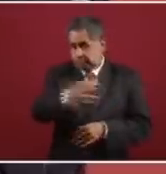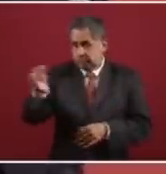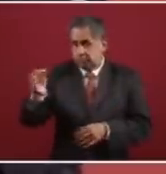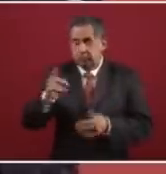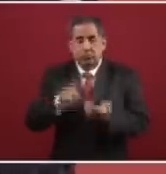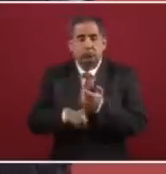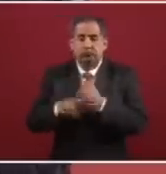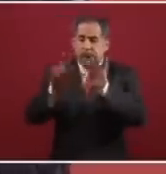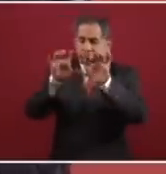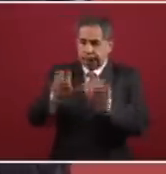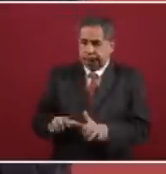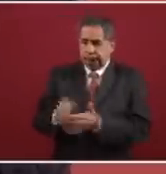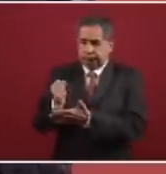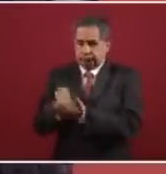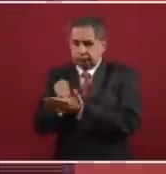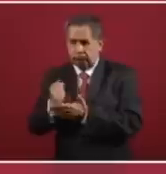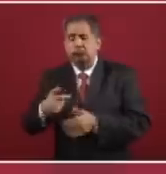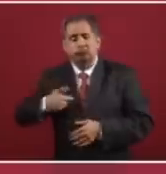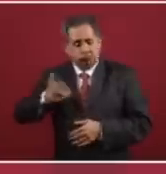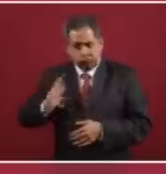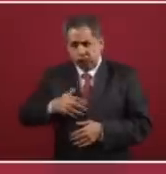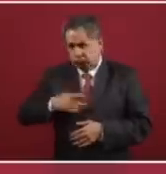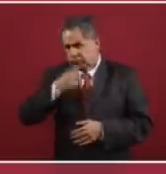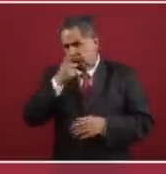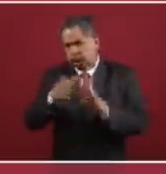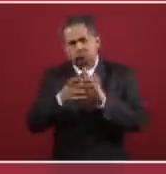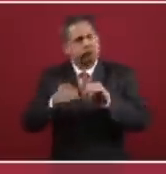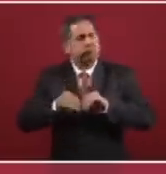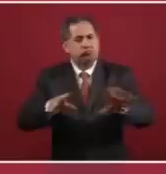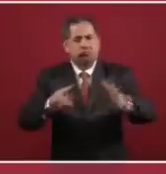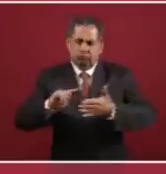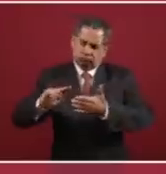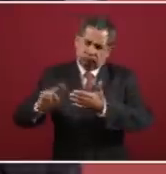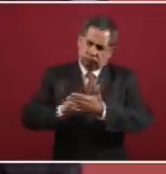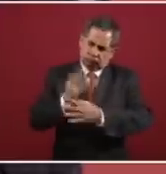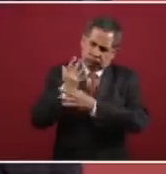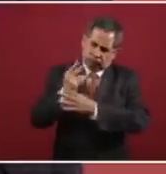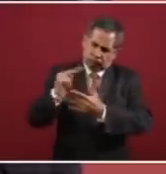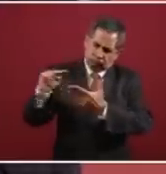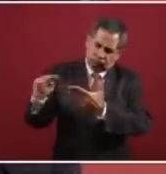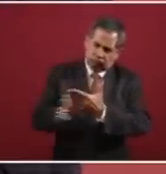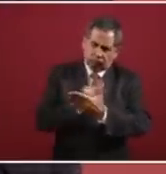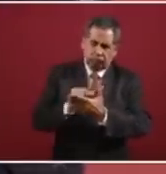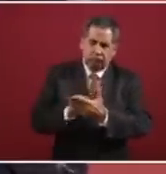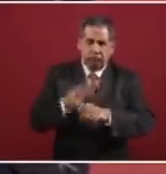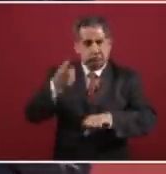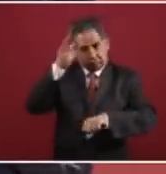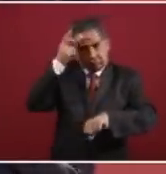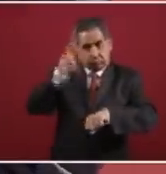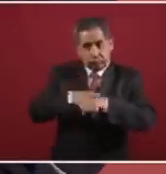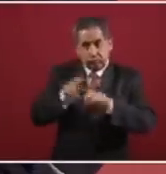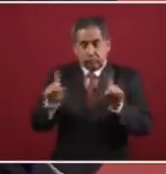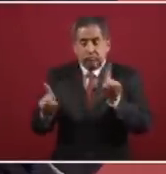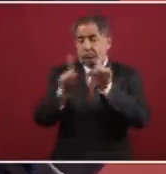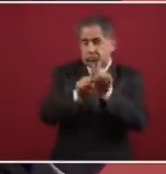un oficio, o hablé de eso, firmado por un director